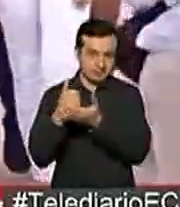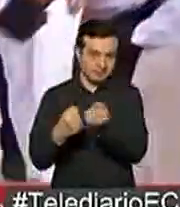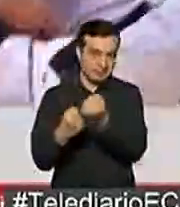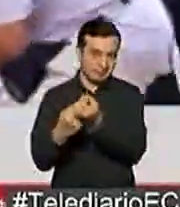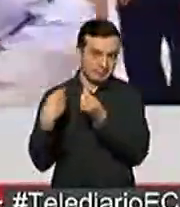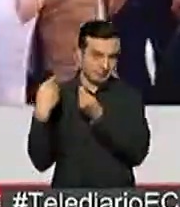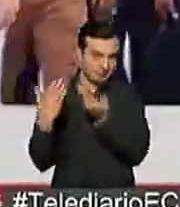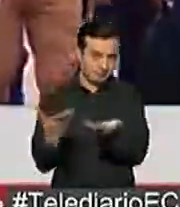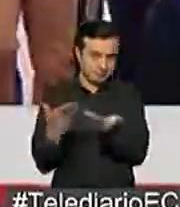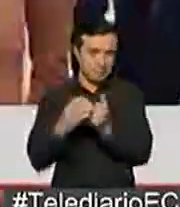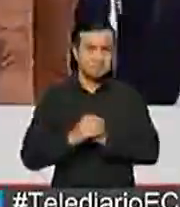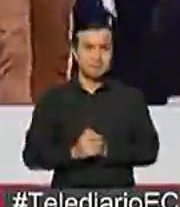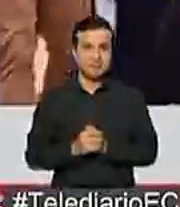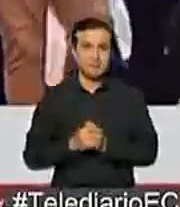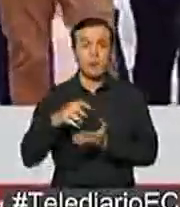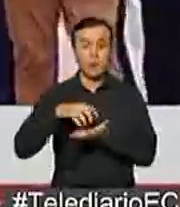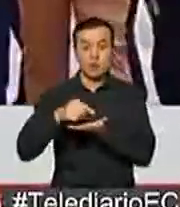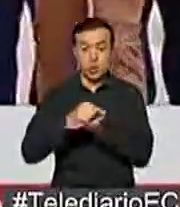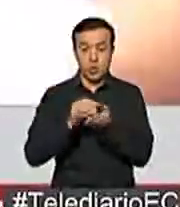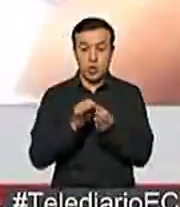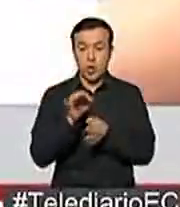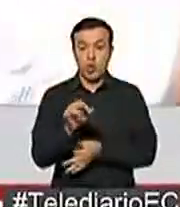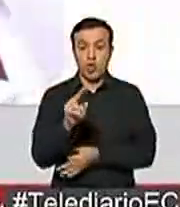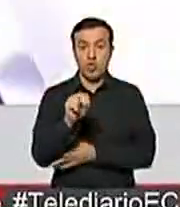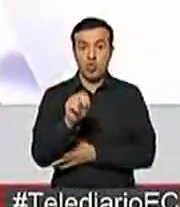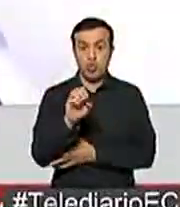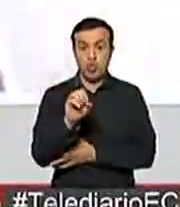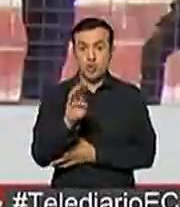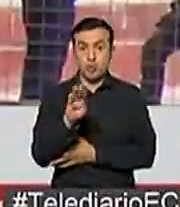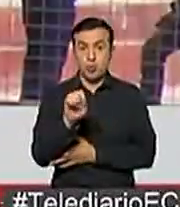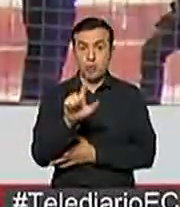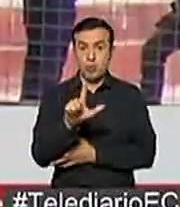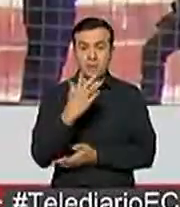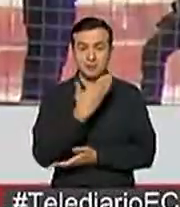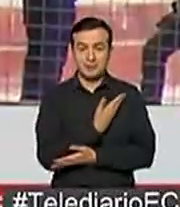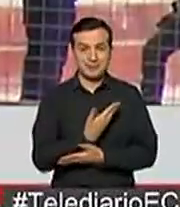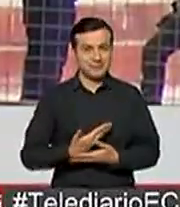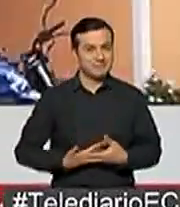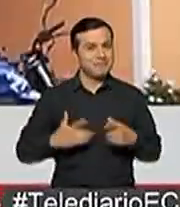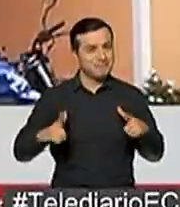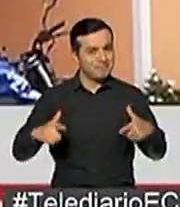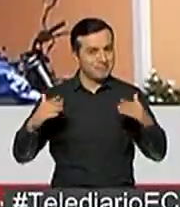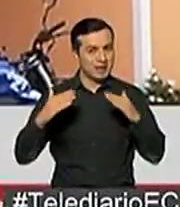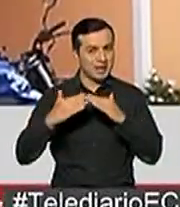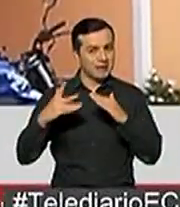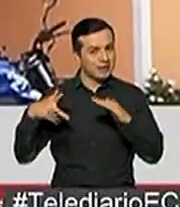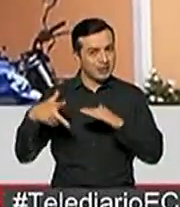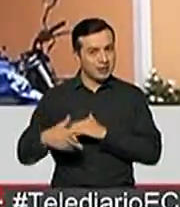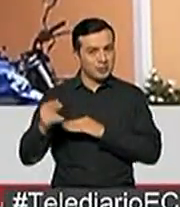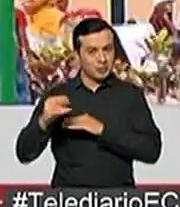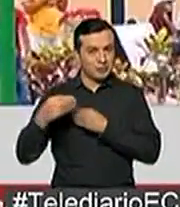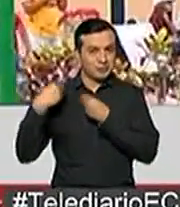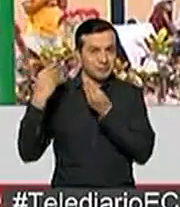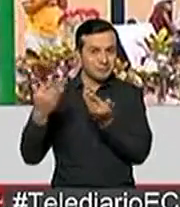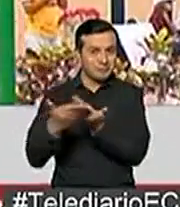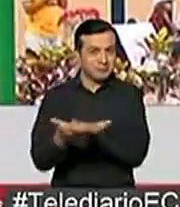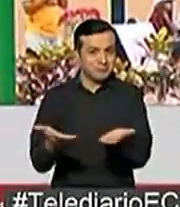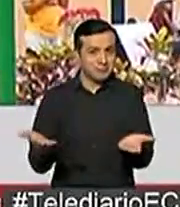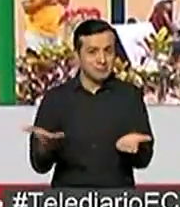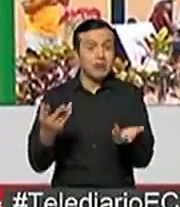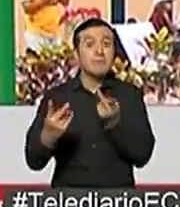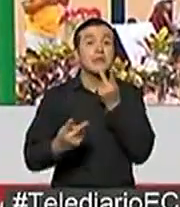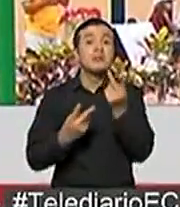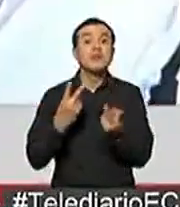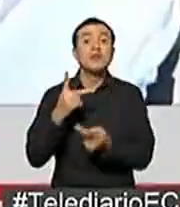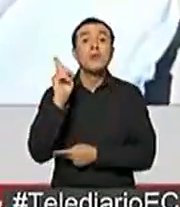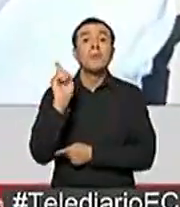en el cantón nobol provincia del guayas el presidente lenin moreno realizó la entrega de la urbanización primavera de petrillo donde visitó a